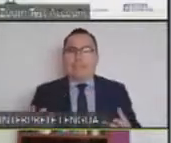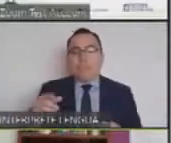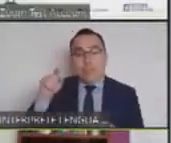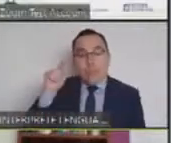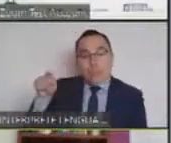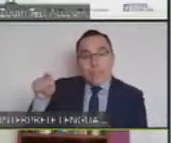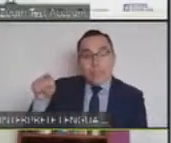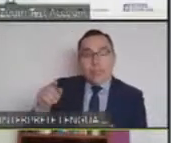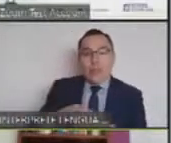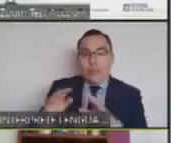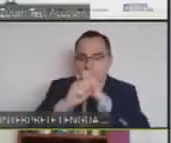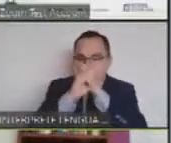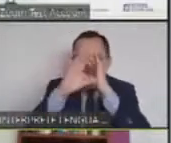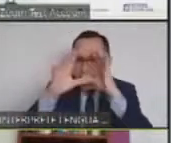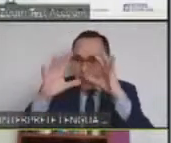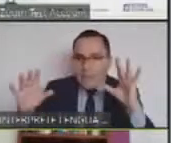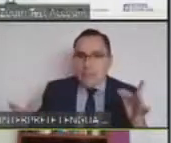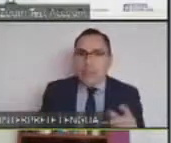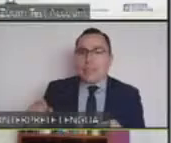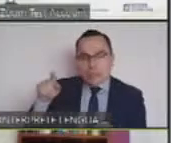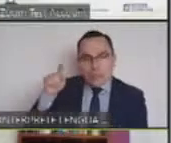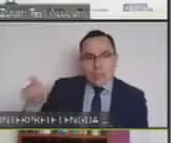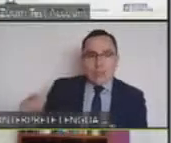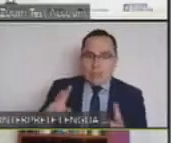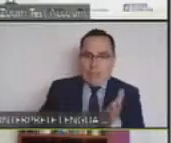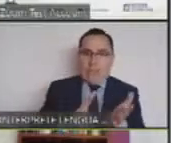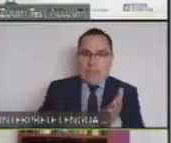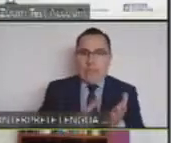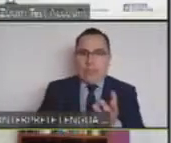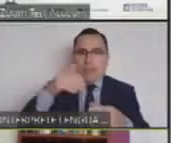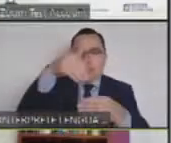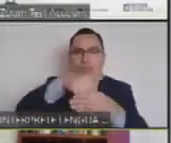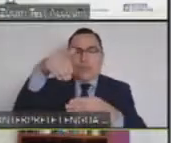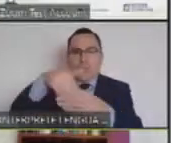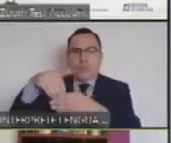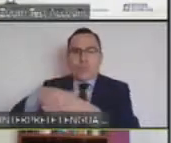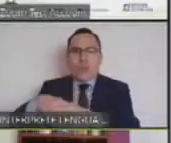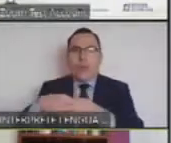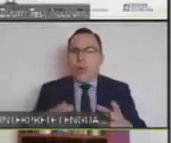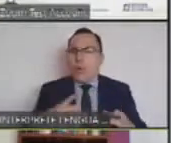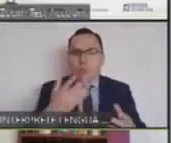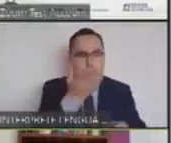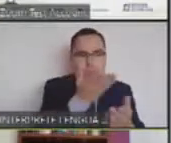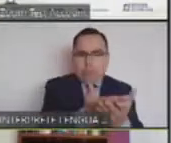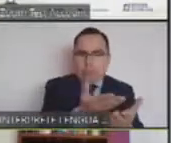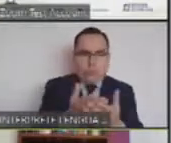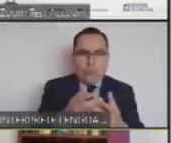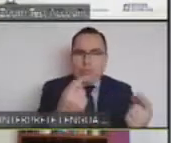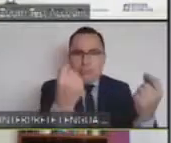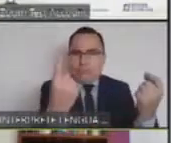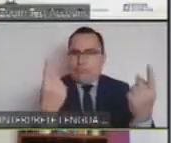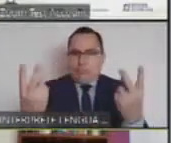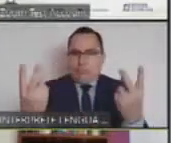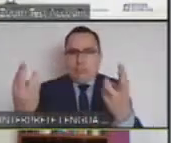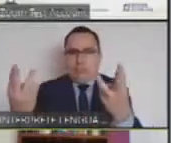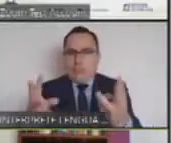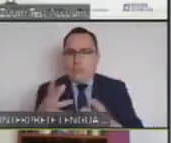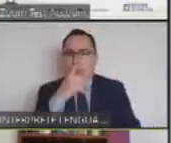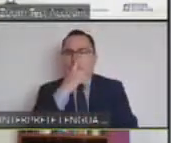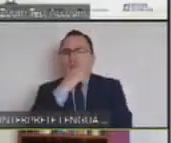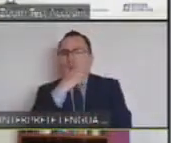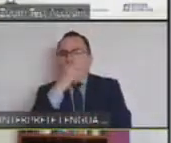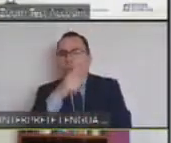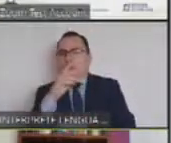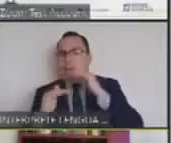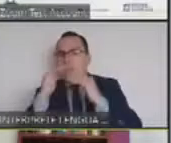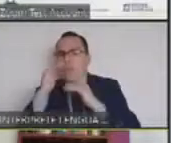de dar transparencia a las razones reales para votar por determinados postulantes, a fin de evitar la sospecha frecuente